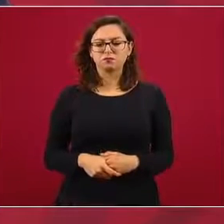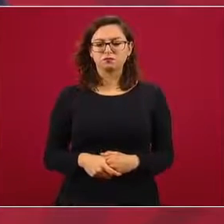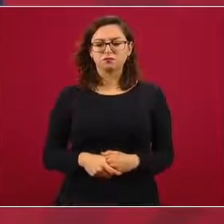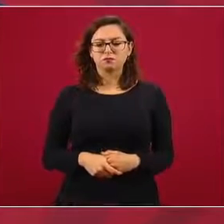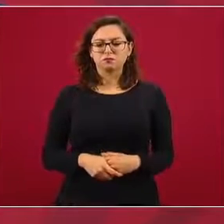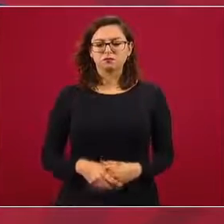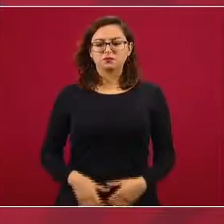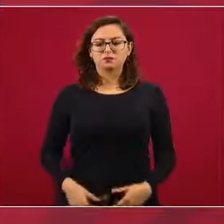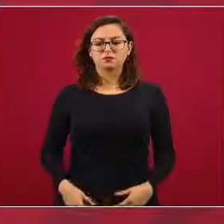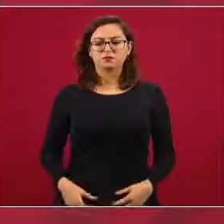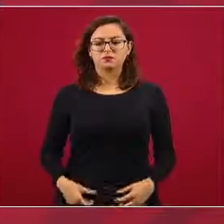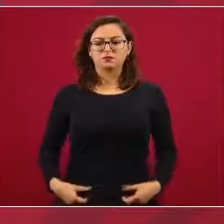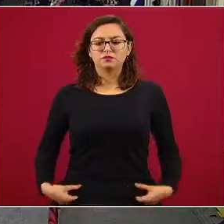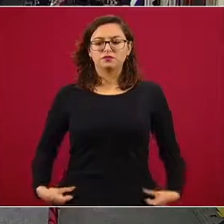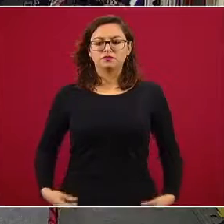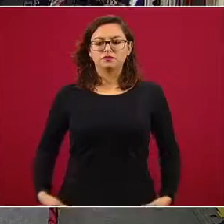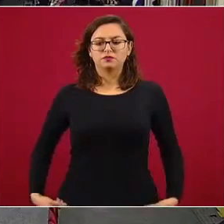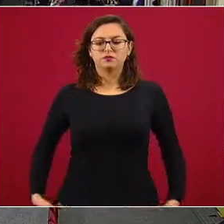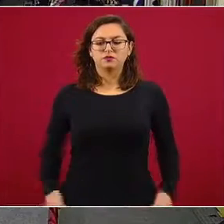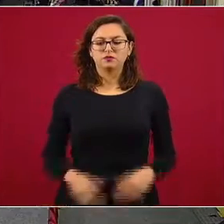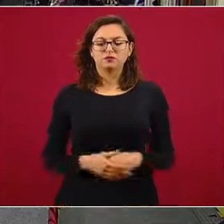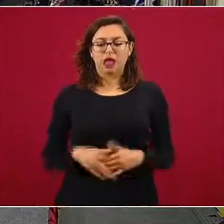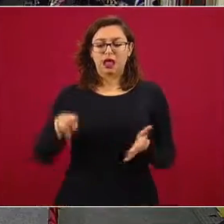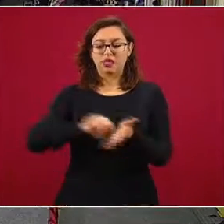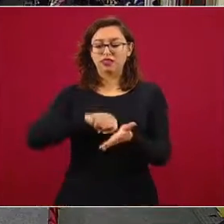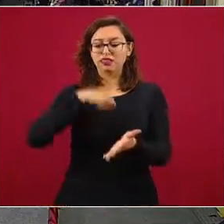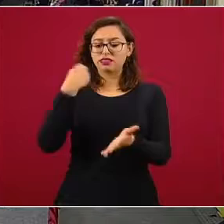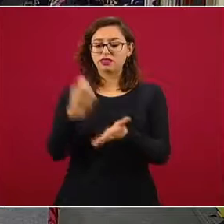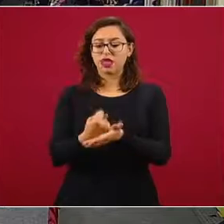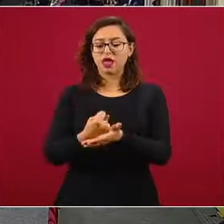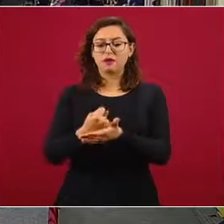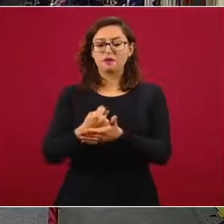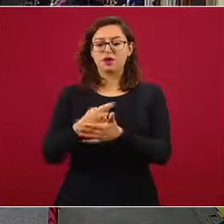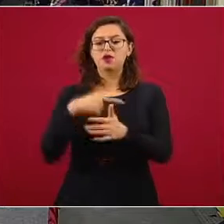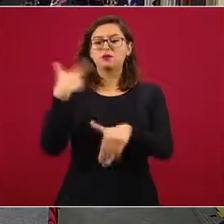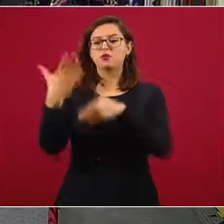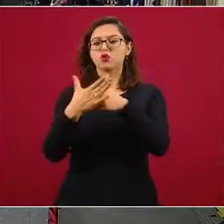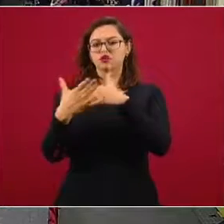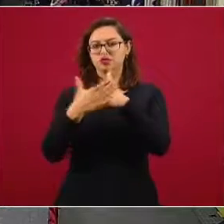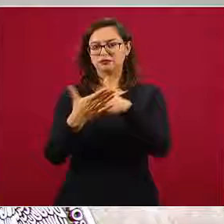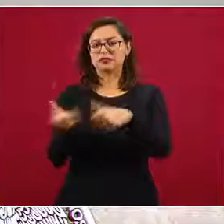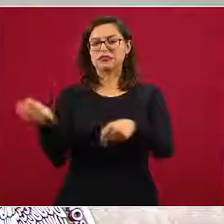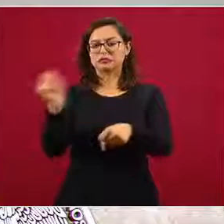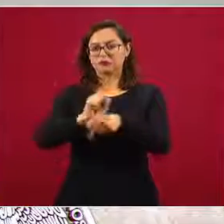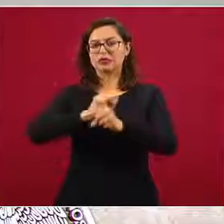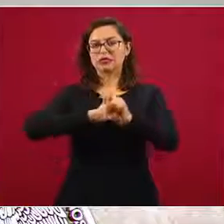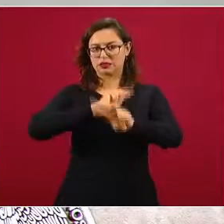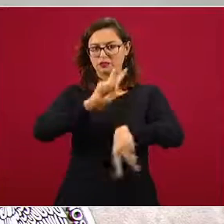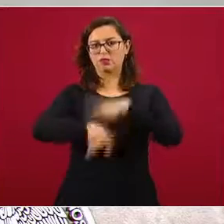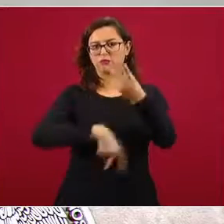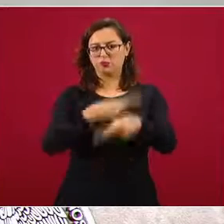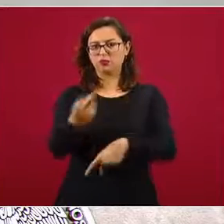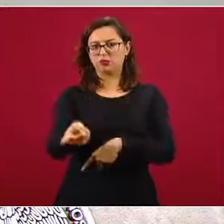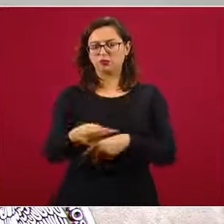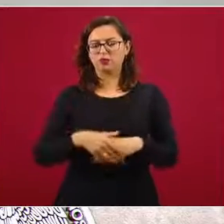Sí. Y voy a Tamaulipas la semana próxima.